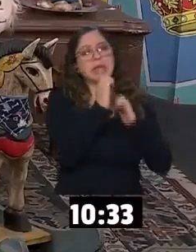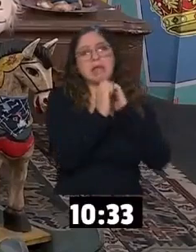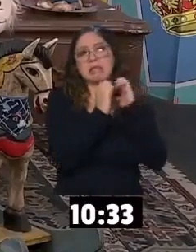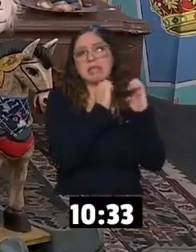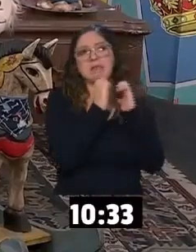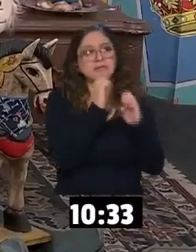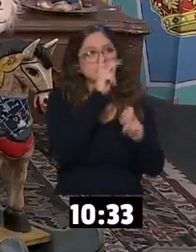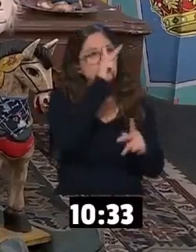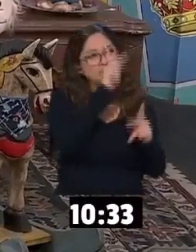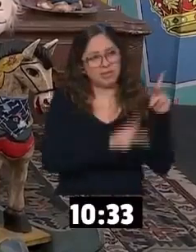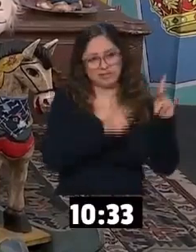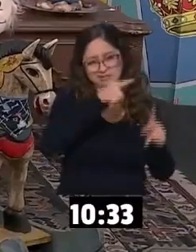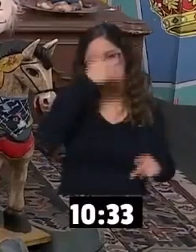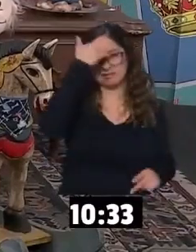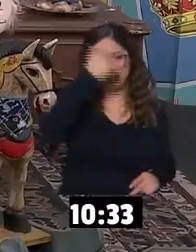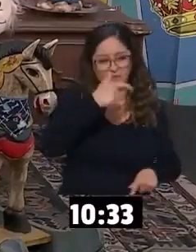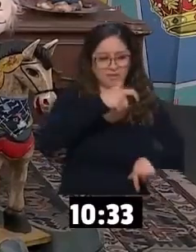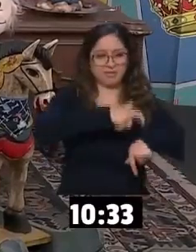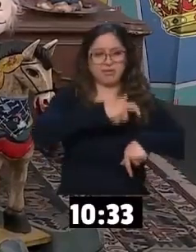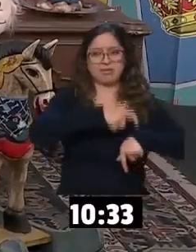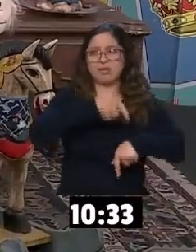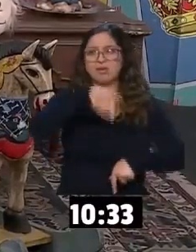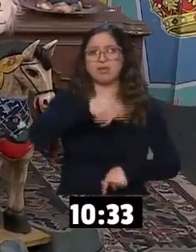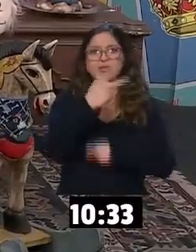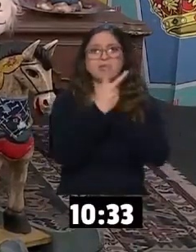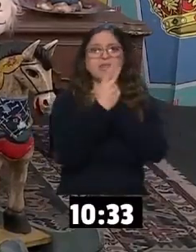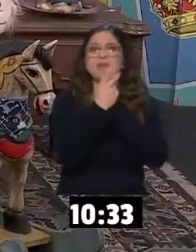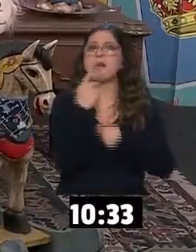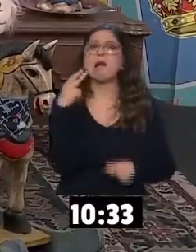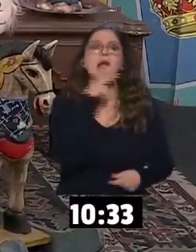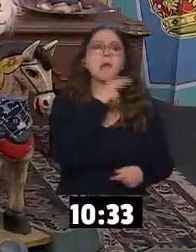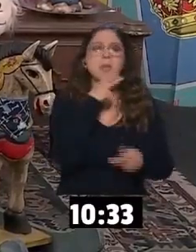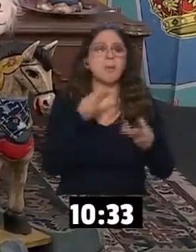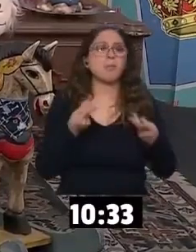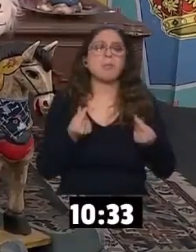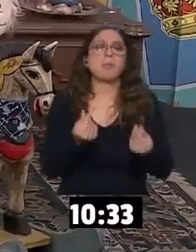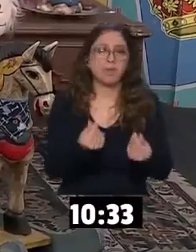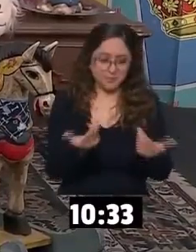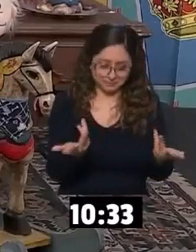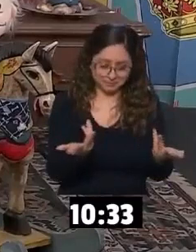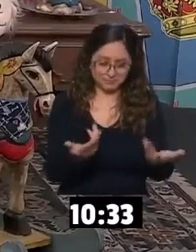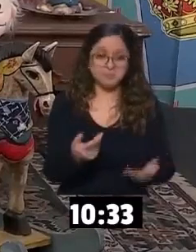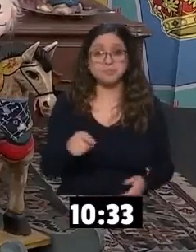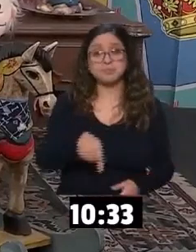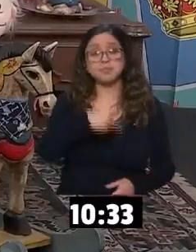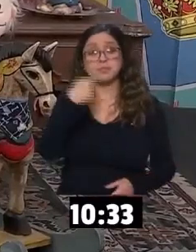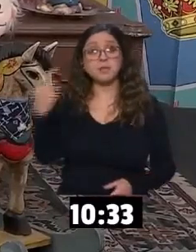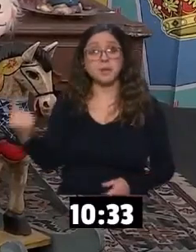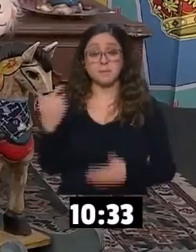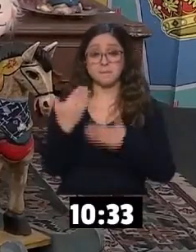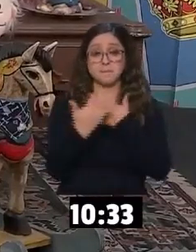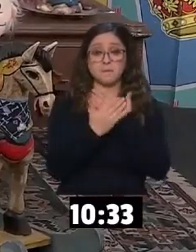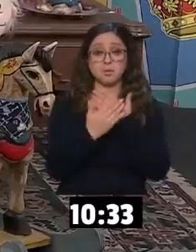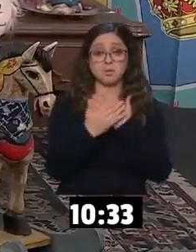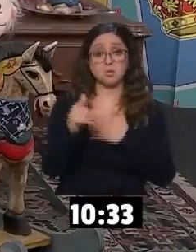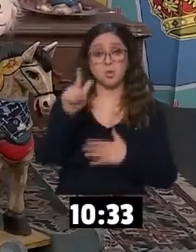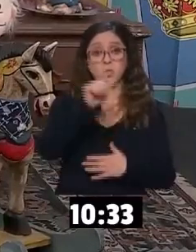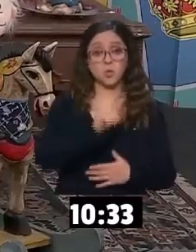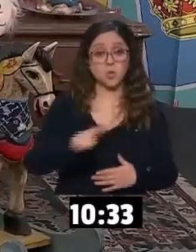tele corre, para poder normar criterio, ya se estrena el AIFA el lunes, ya Sí.